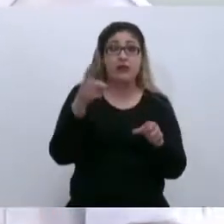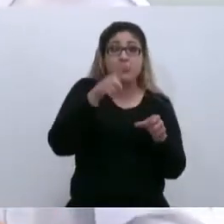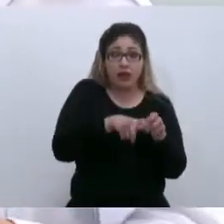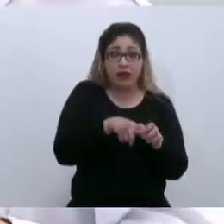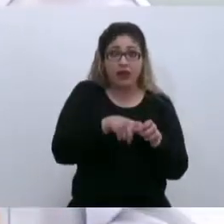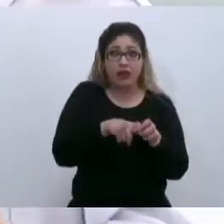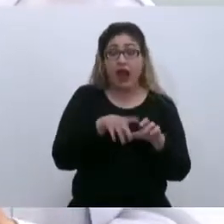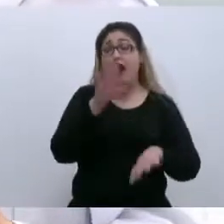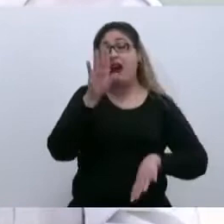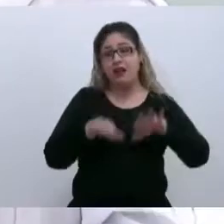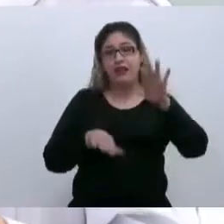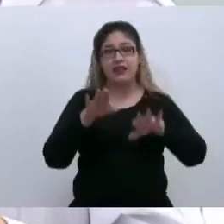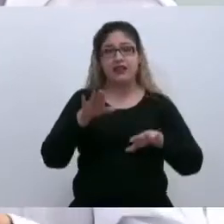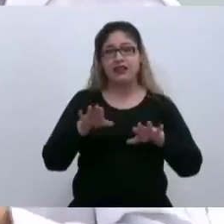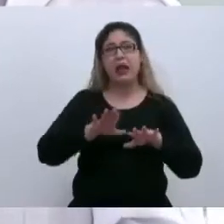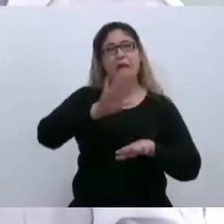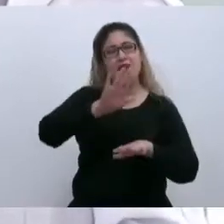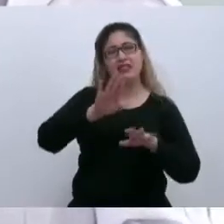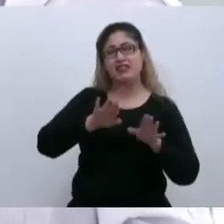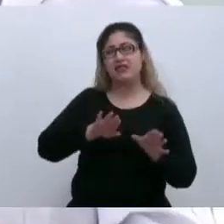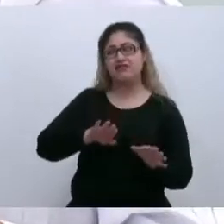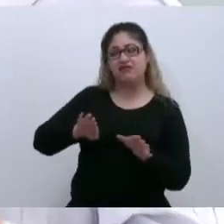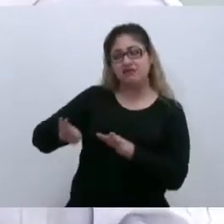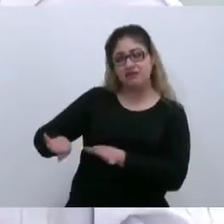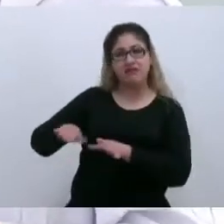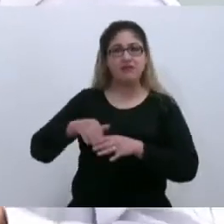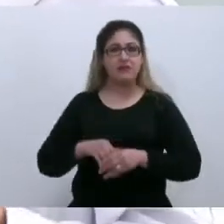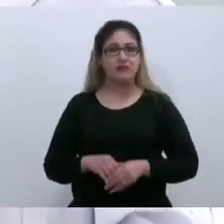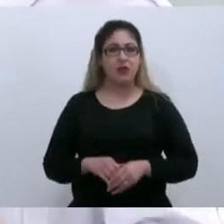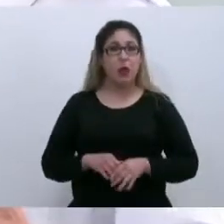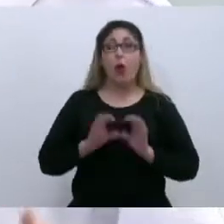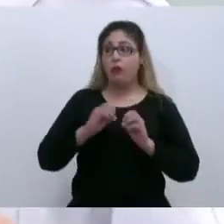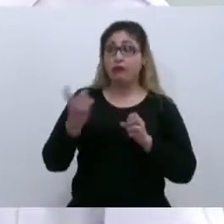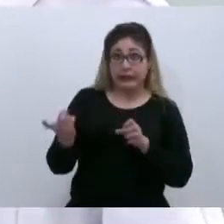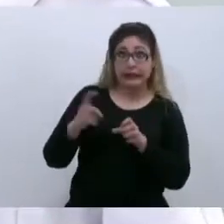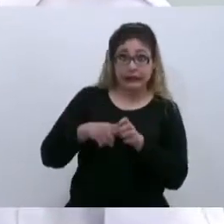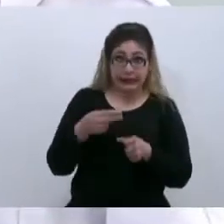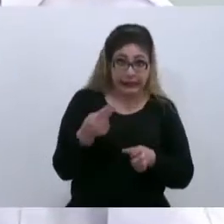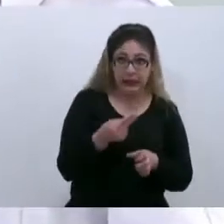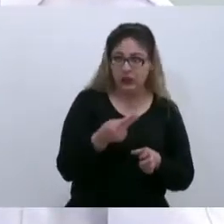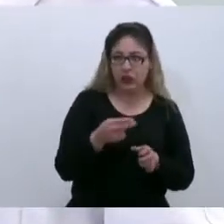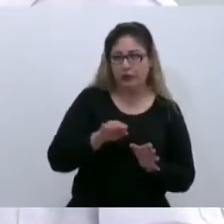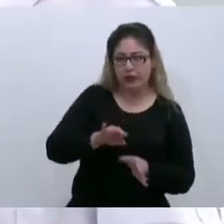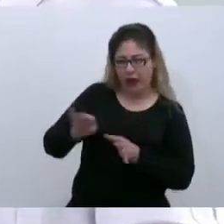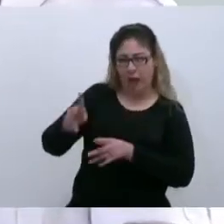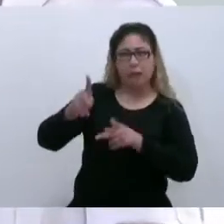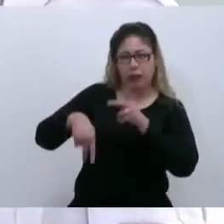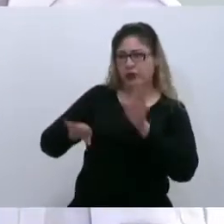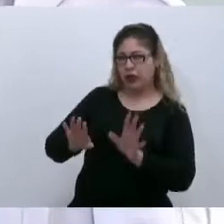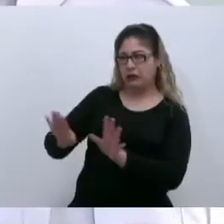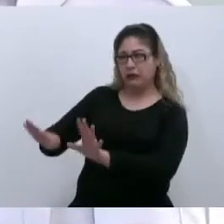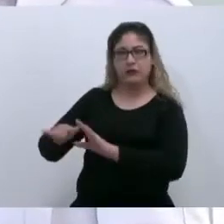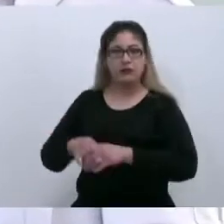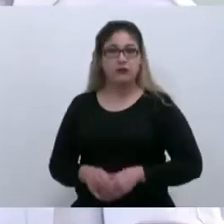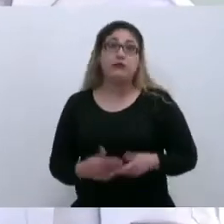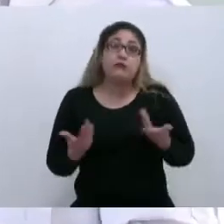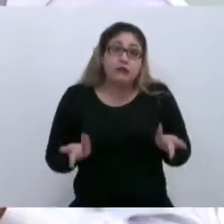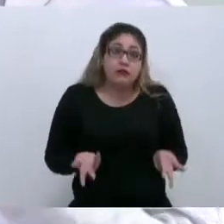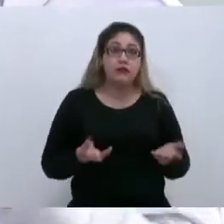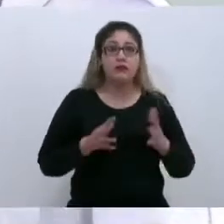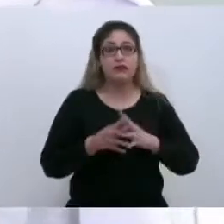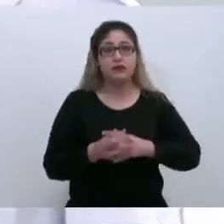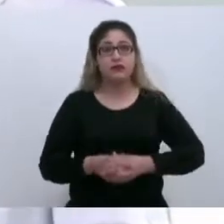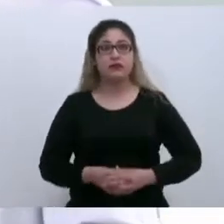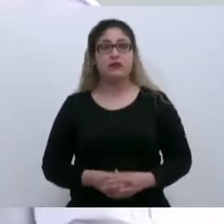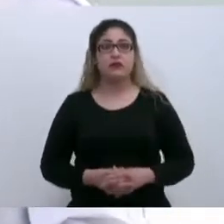dejando también de crecer de manera ordenada y ahí donde fuera necesario. Y en ese aspecto,